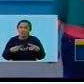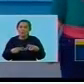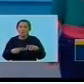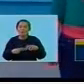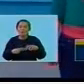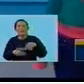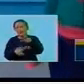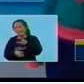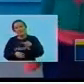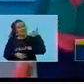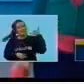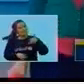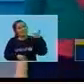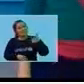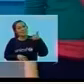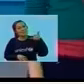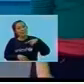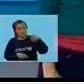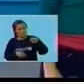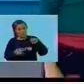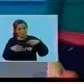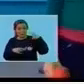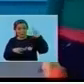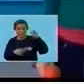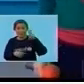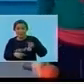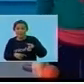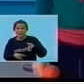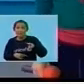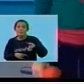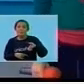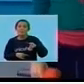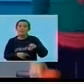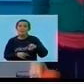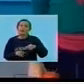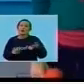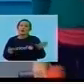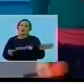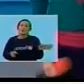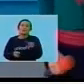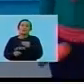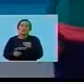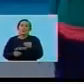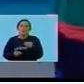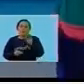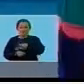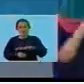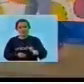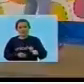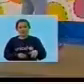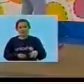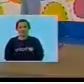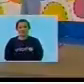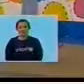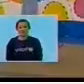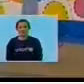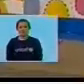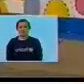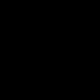por teléfono, y en el próximo bloque seguimos viviendo este programa especial Todos por los Niños, UNICEF Uruguay. Ya venimos.